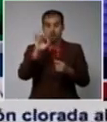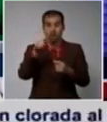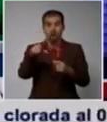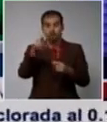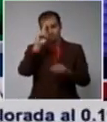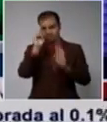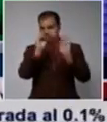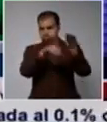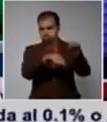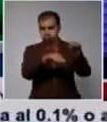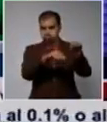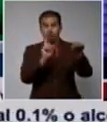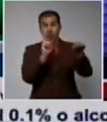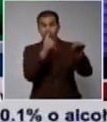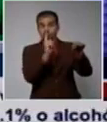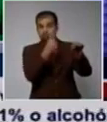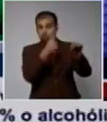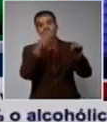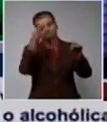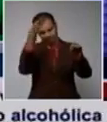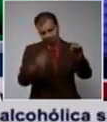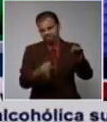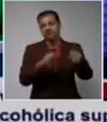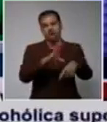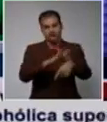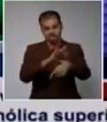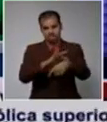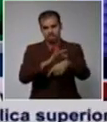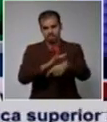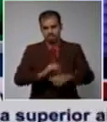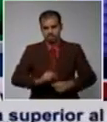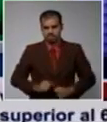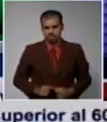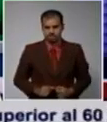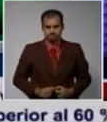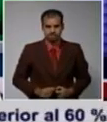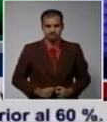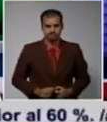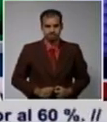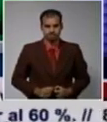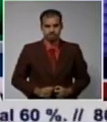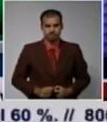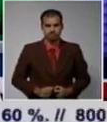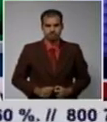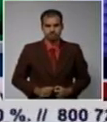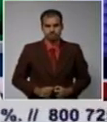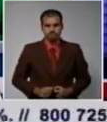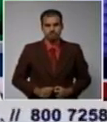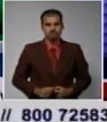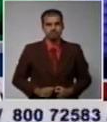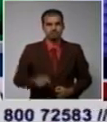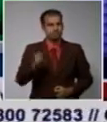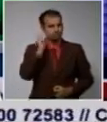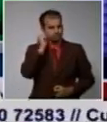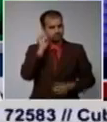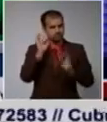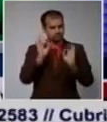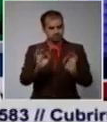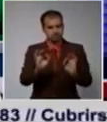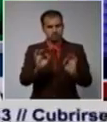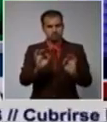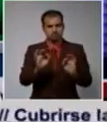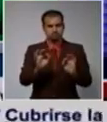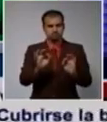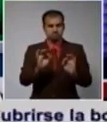se confirma con el PCR como COVID-19. Esta paciente con una estadía muy